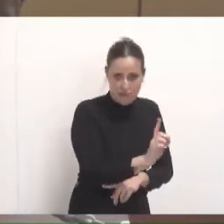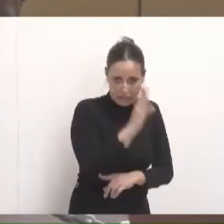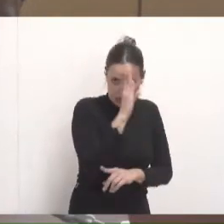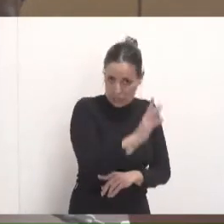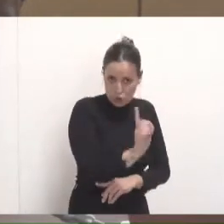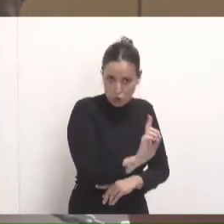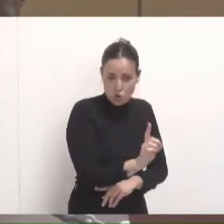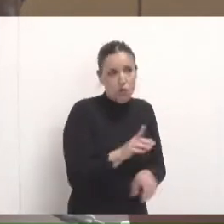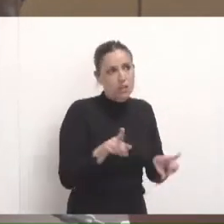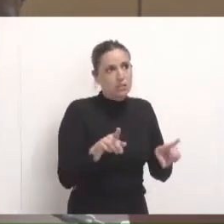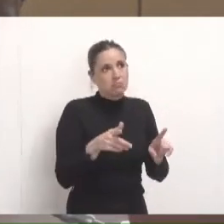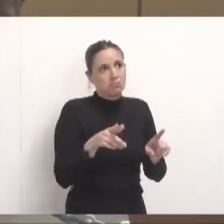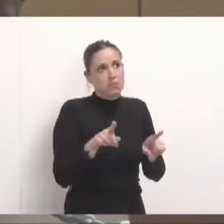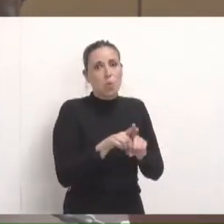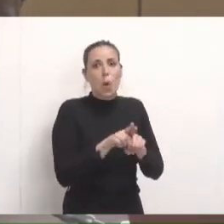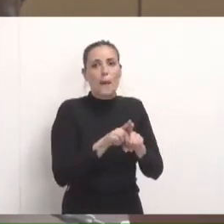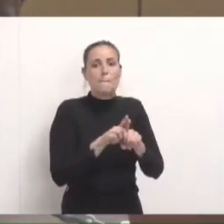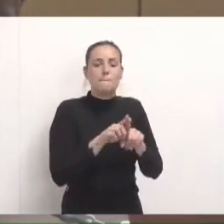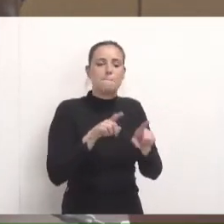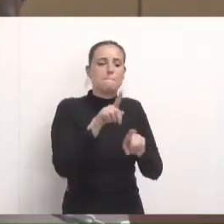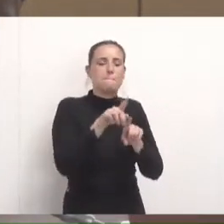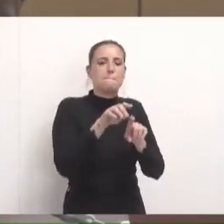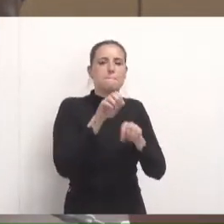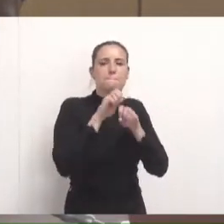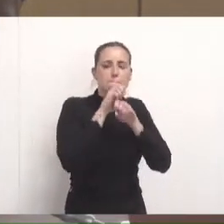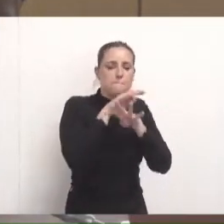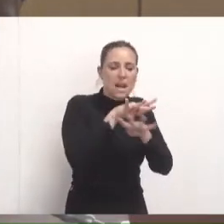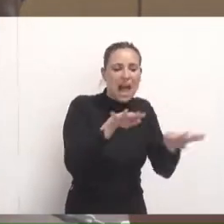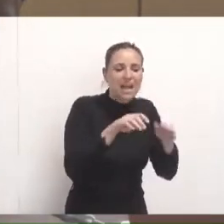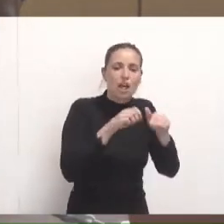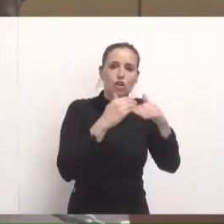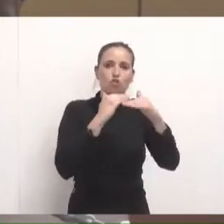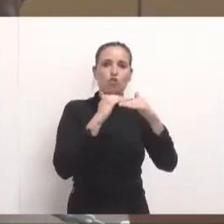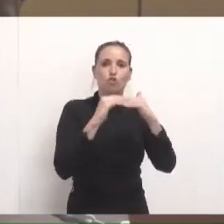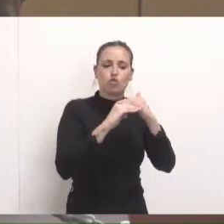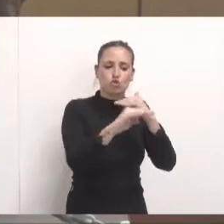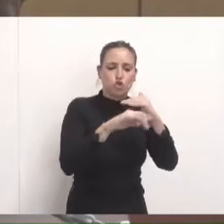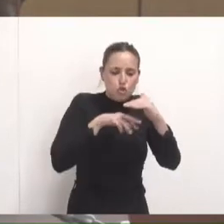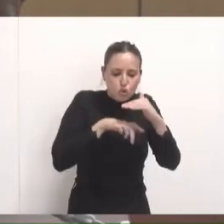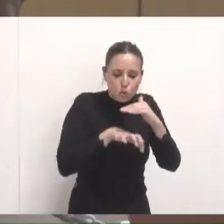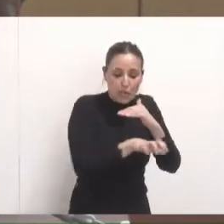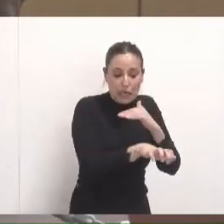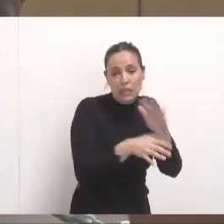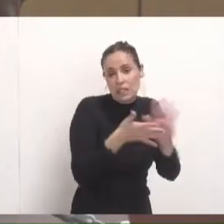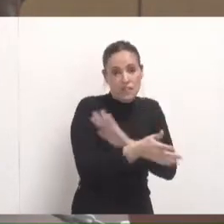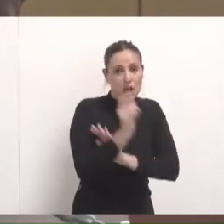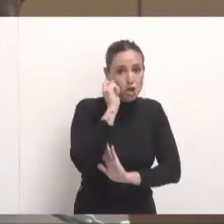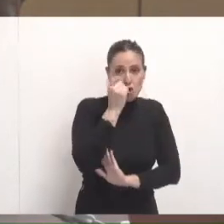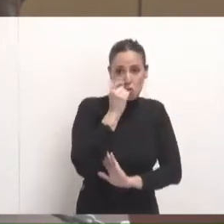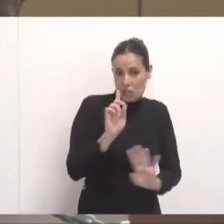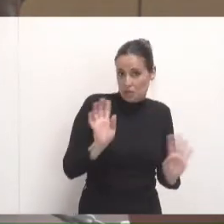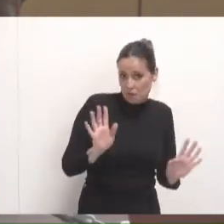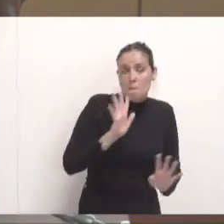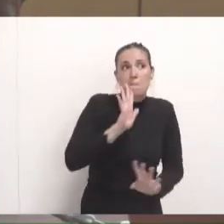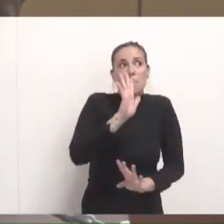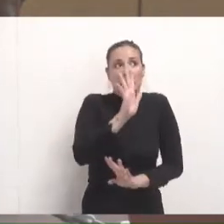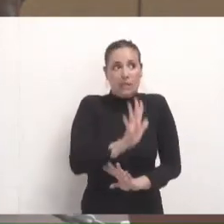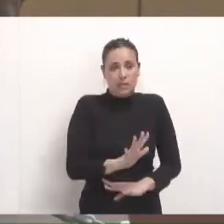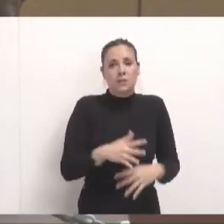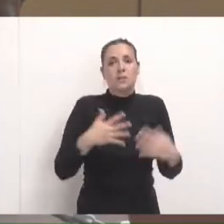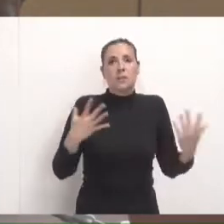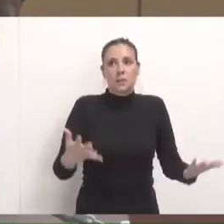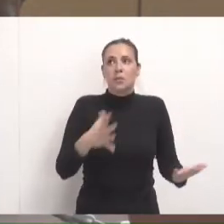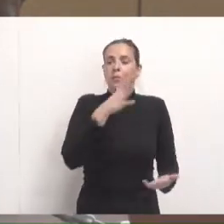directamente, es una plaga subterránea y que en principio no se ha detectado. También hay que decir, yo creo que en base a lo que también